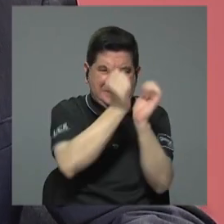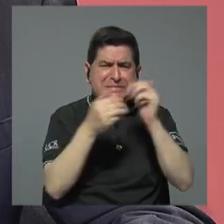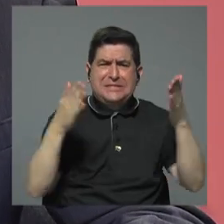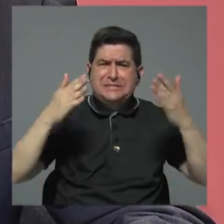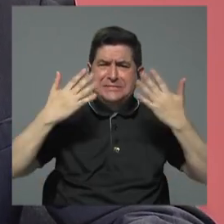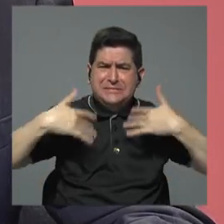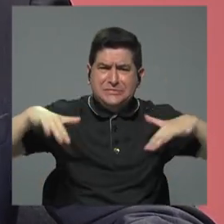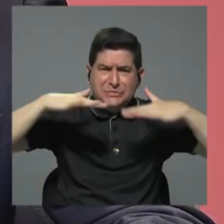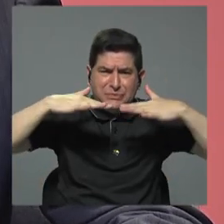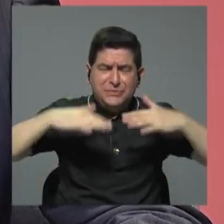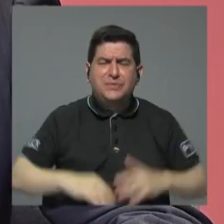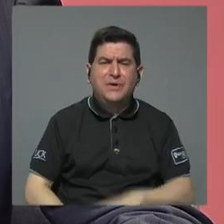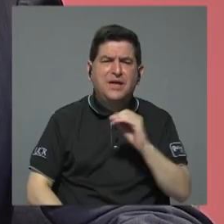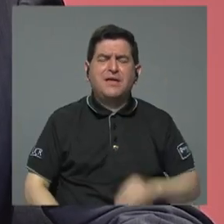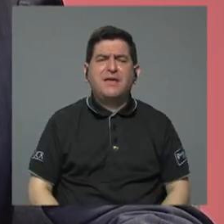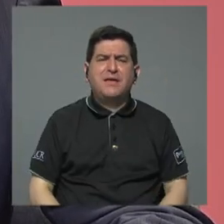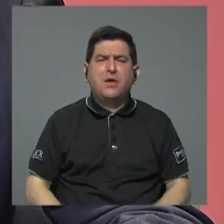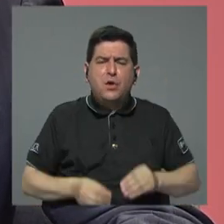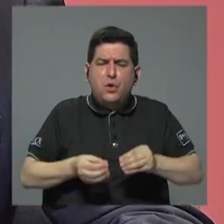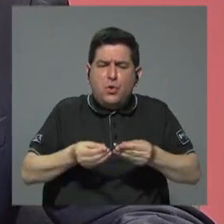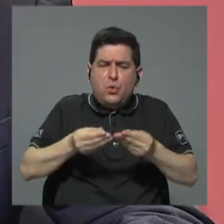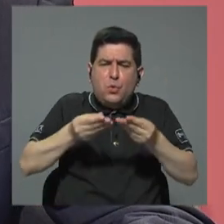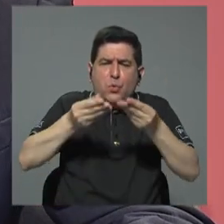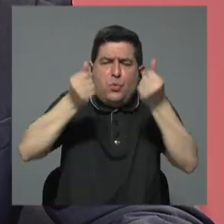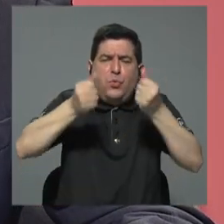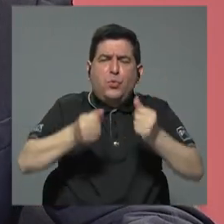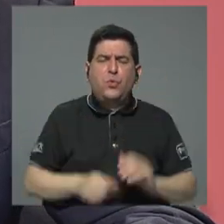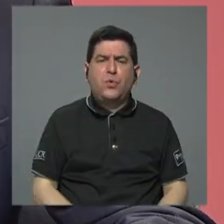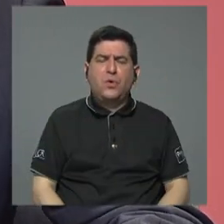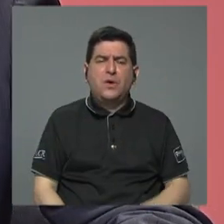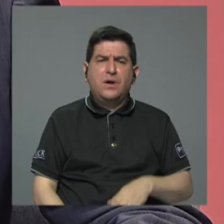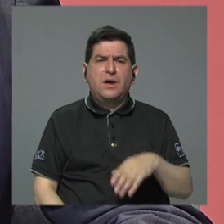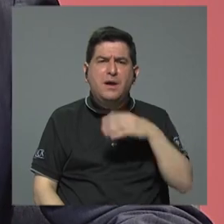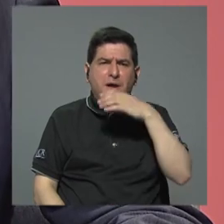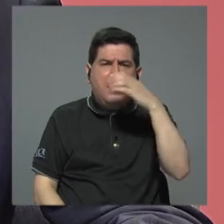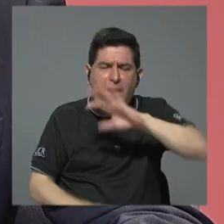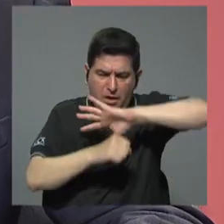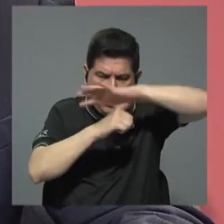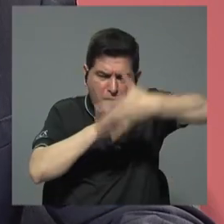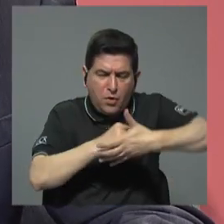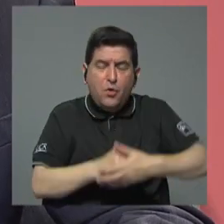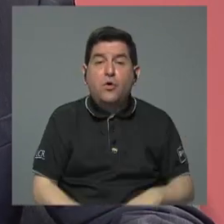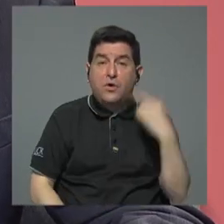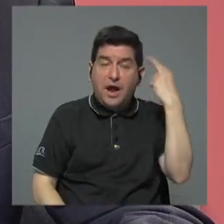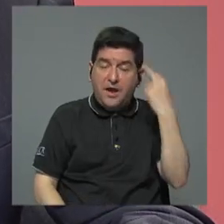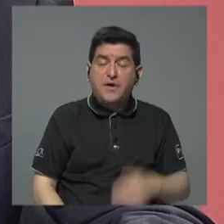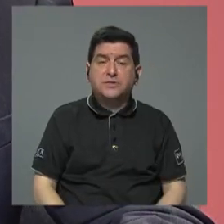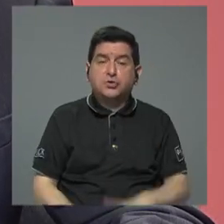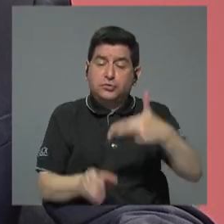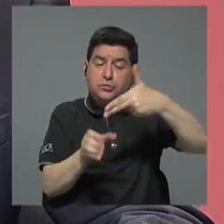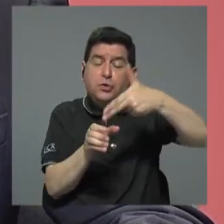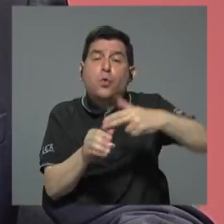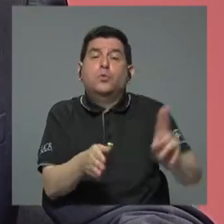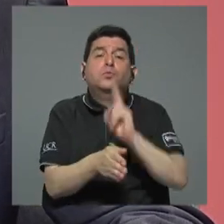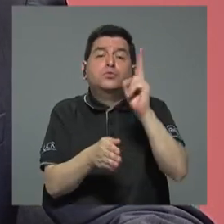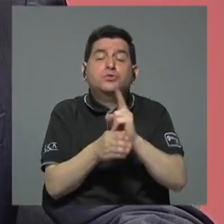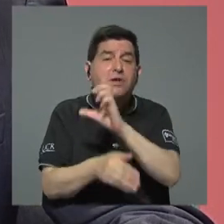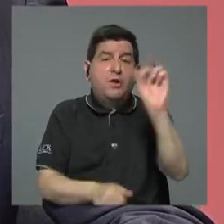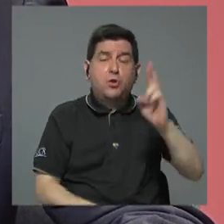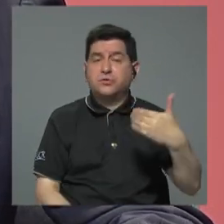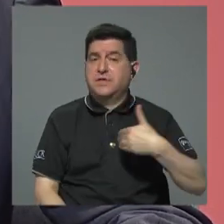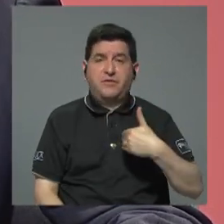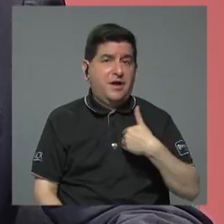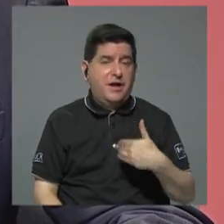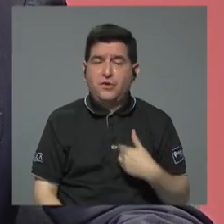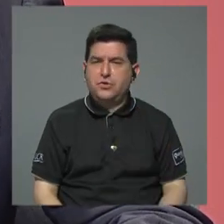y la emisión de gases de efecto invernadero producto de la quema de combustibles fósiles. Costa Rica no tiene